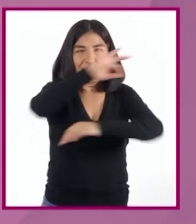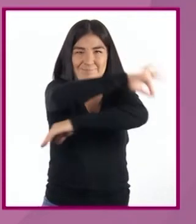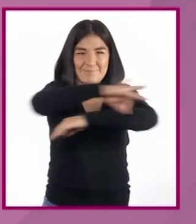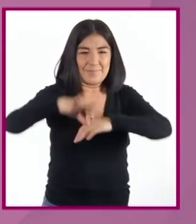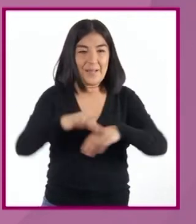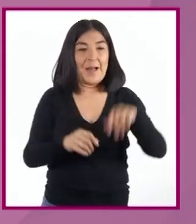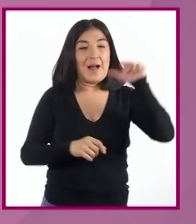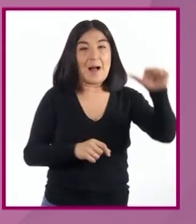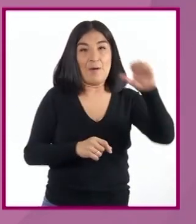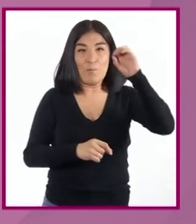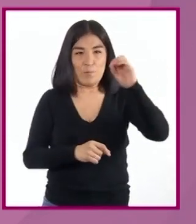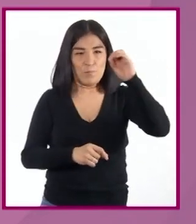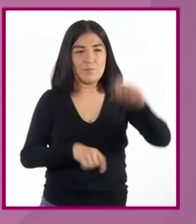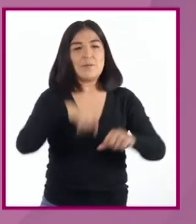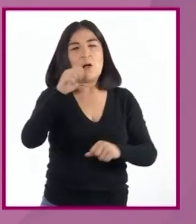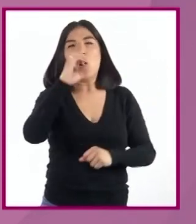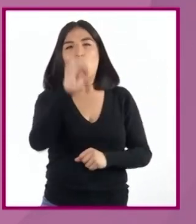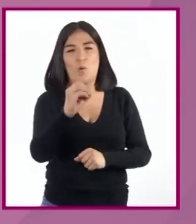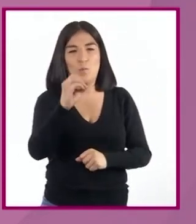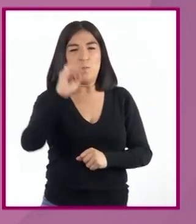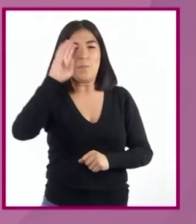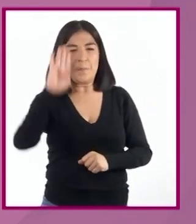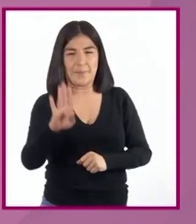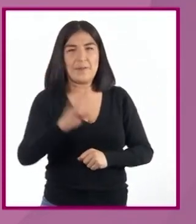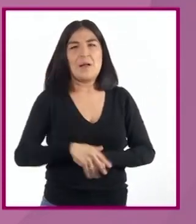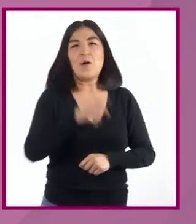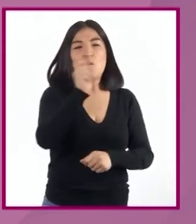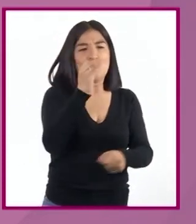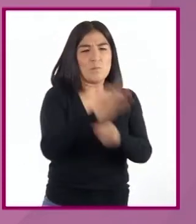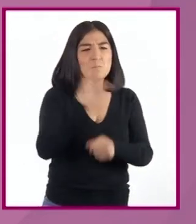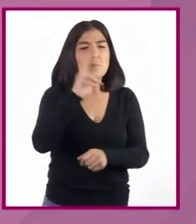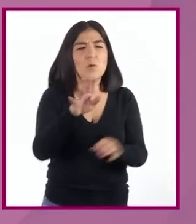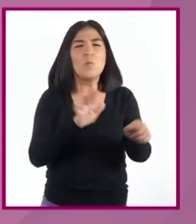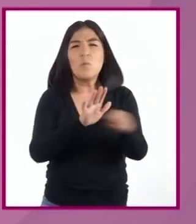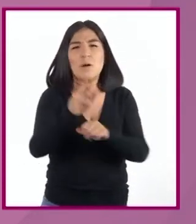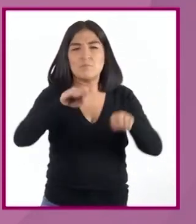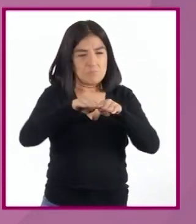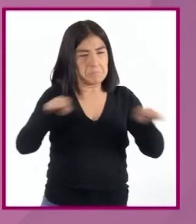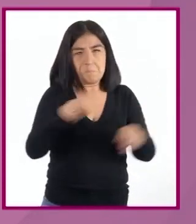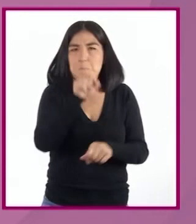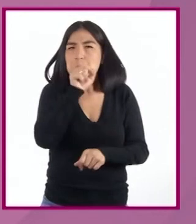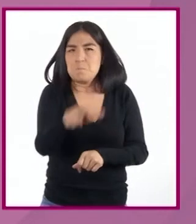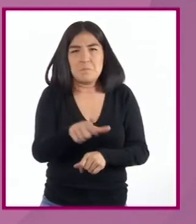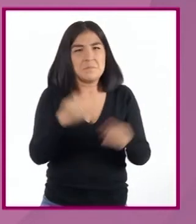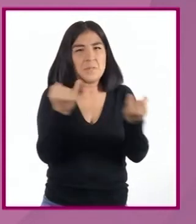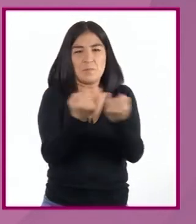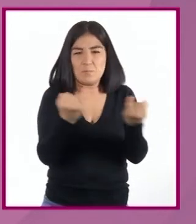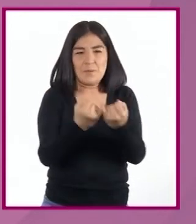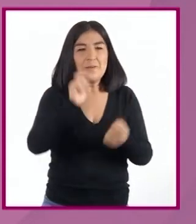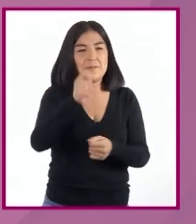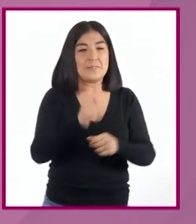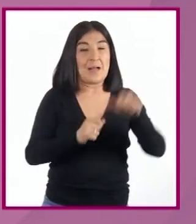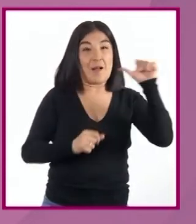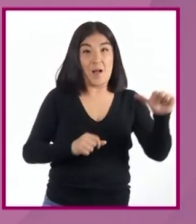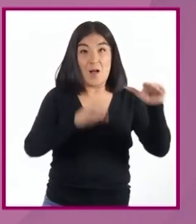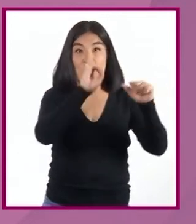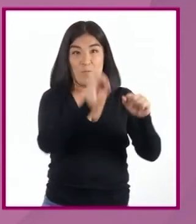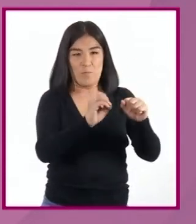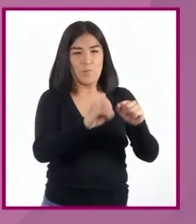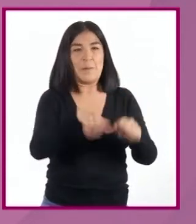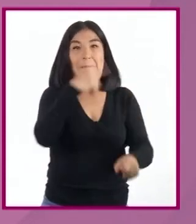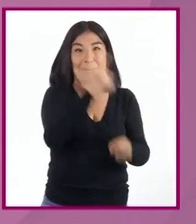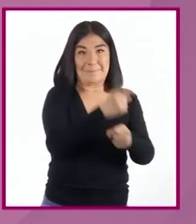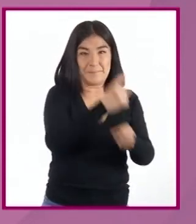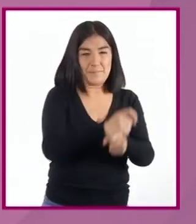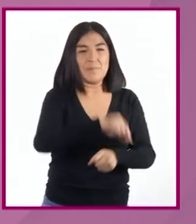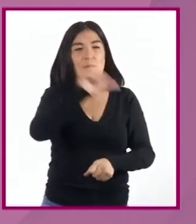AOC y BOD. Ambos tienen un lado que mide lo mismo, el segmento AO en el